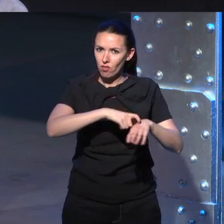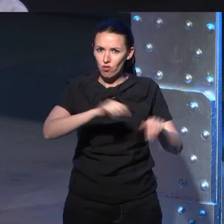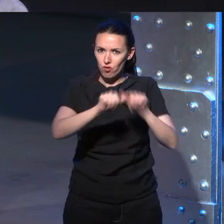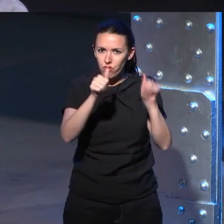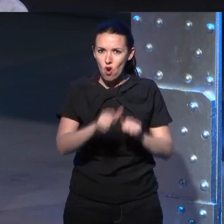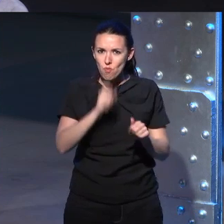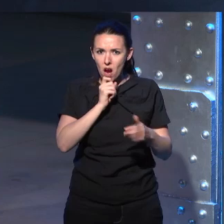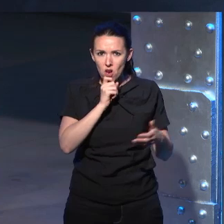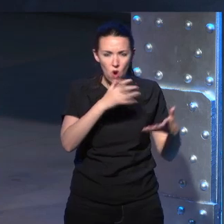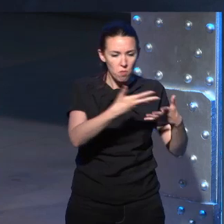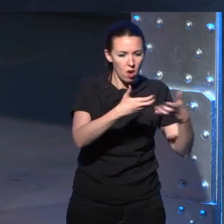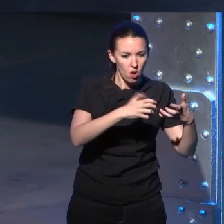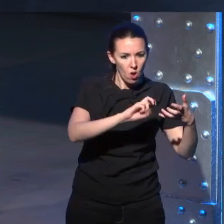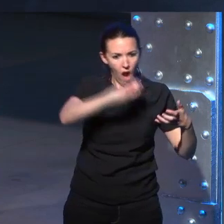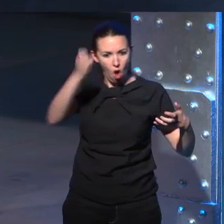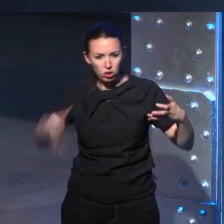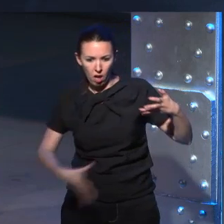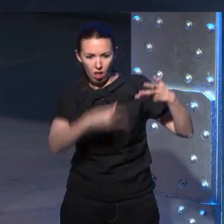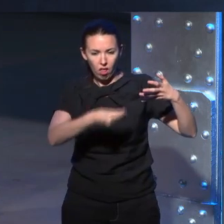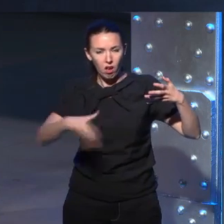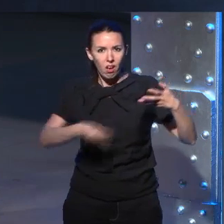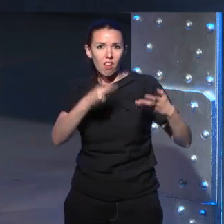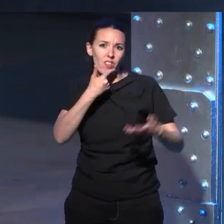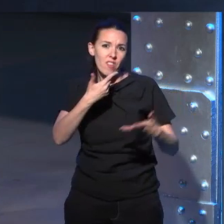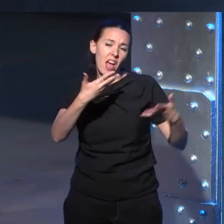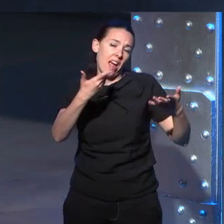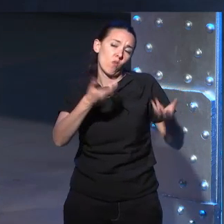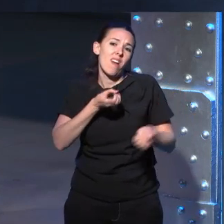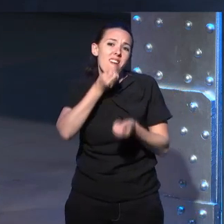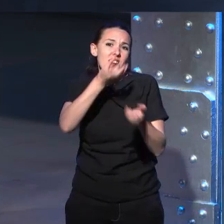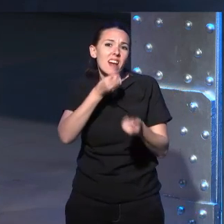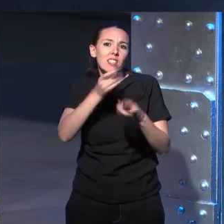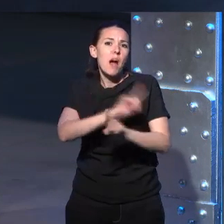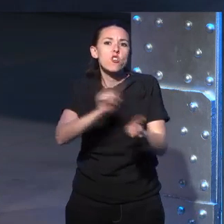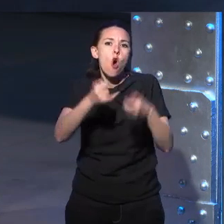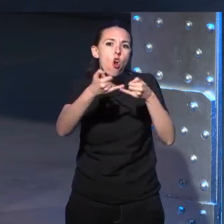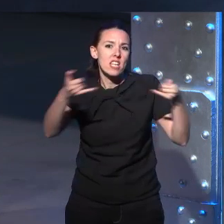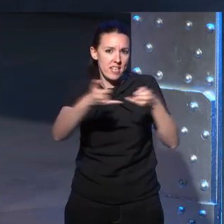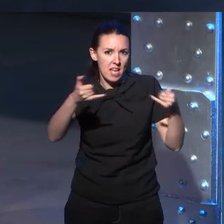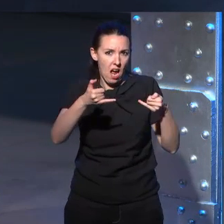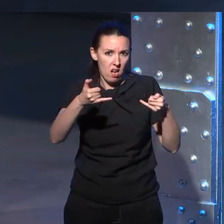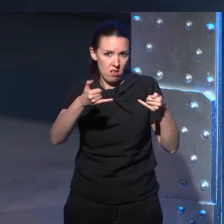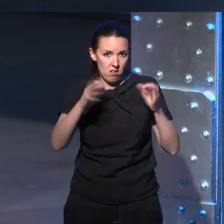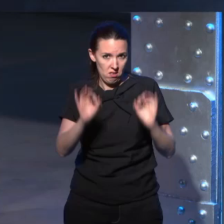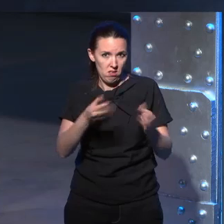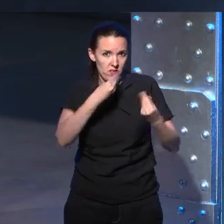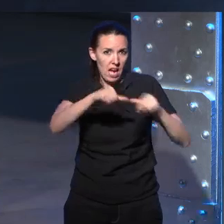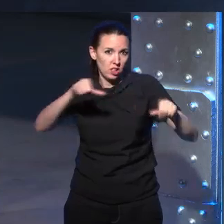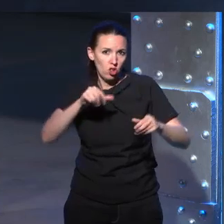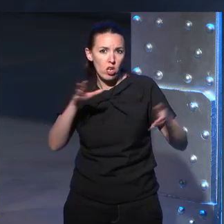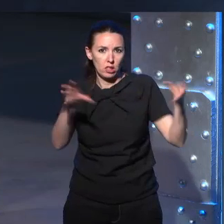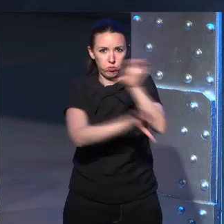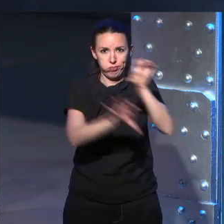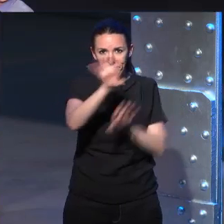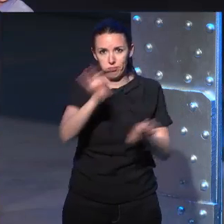en la trama, lo que los críticos llaman narrativa no lineal. No se hace como se puede